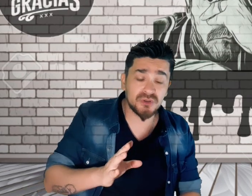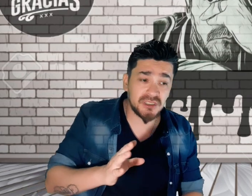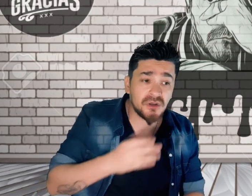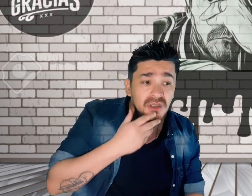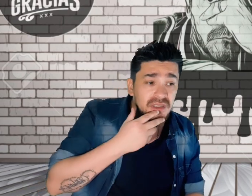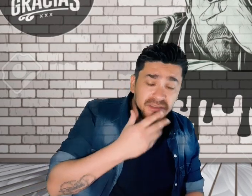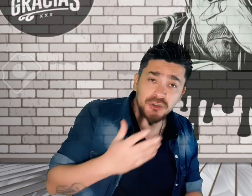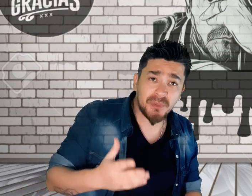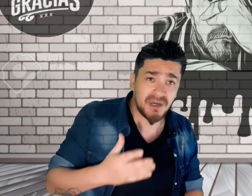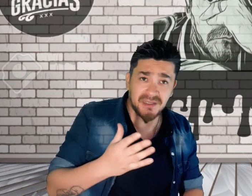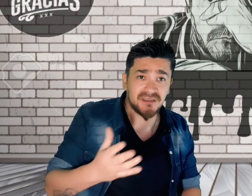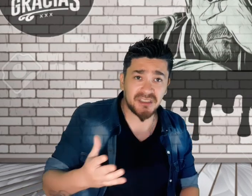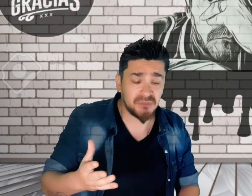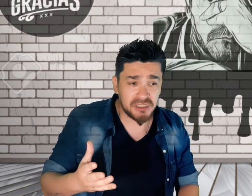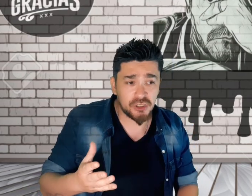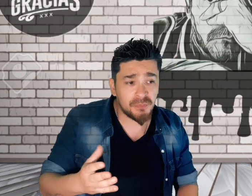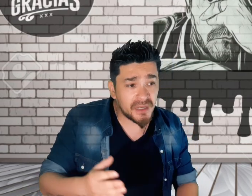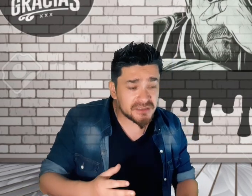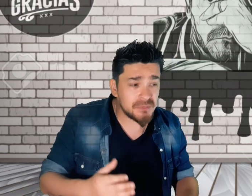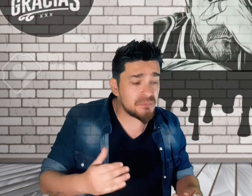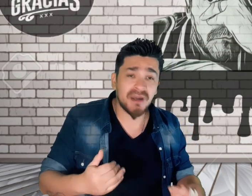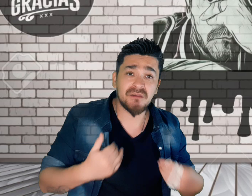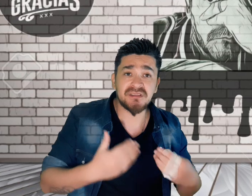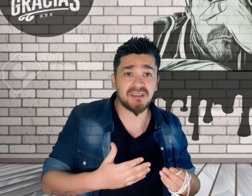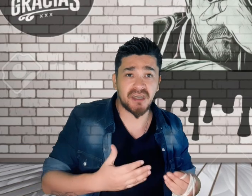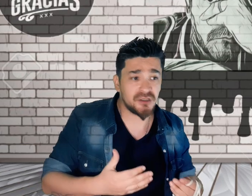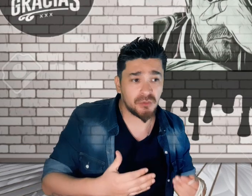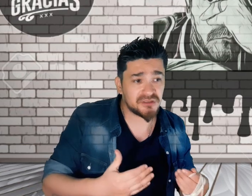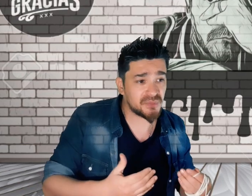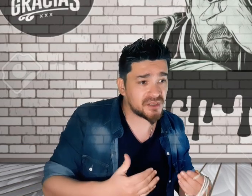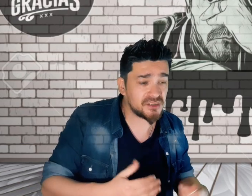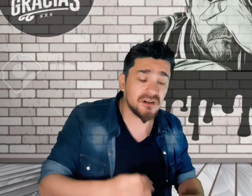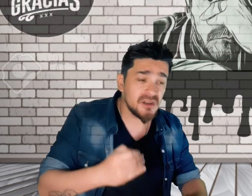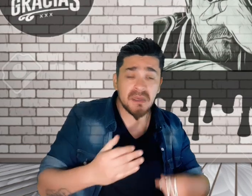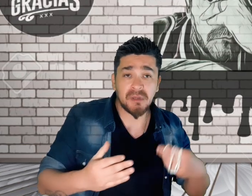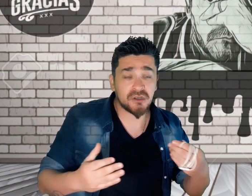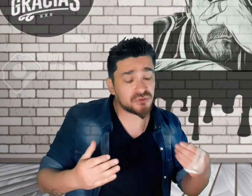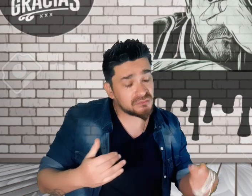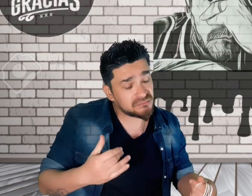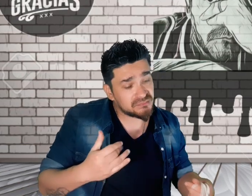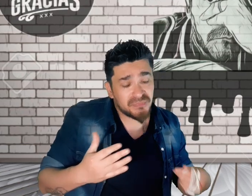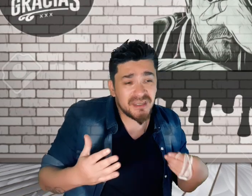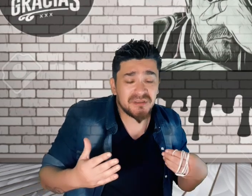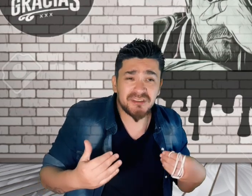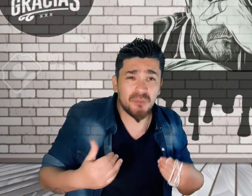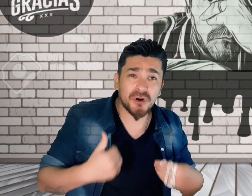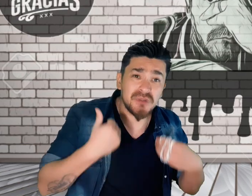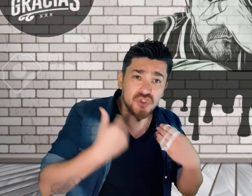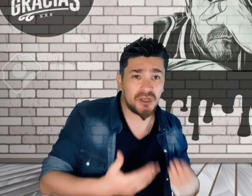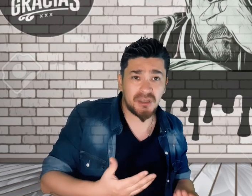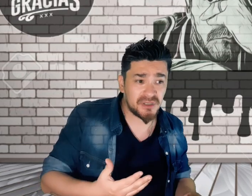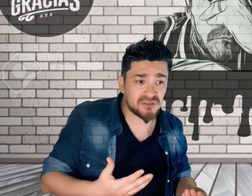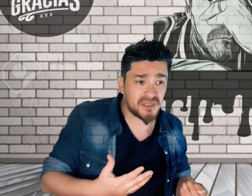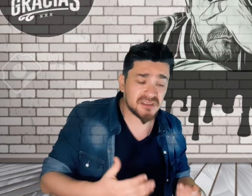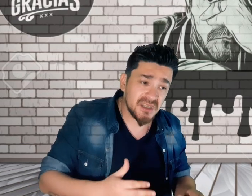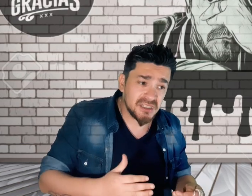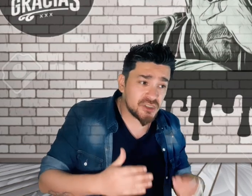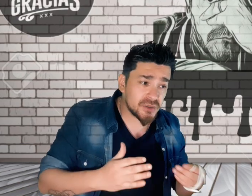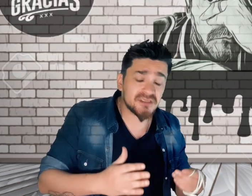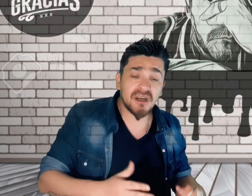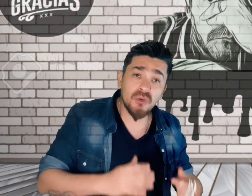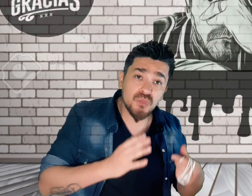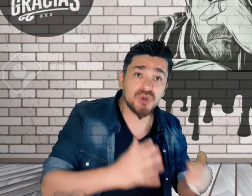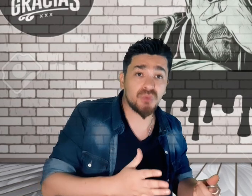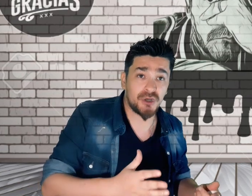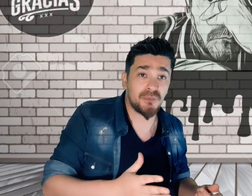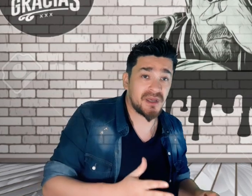muy productivo, tanto para la gente de México, para también para las visitas, ¿no? Como siempre les digo, México es un país visitado por millones de personas y